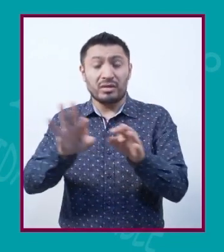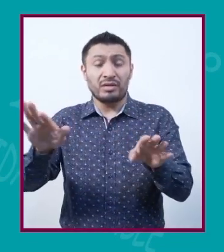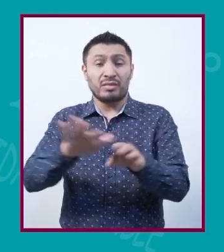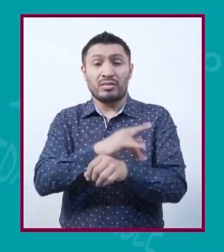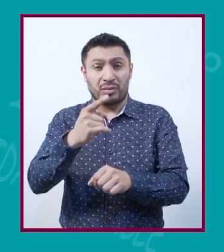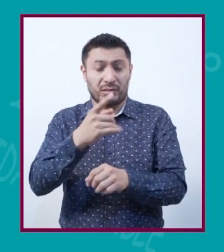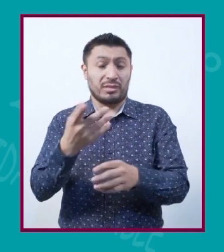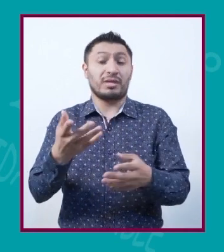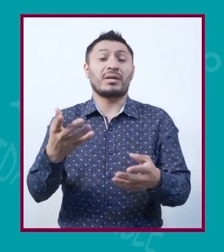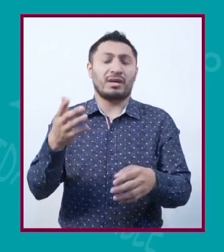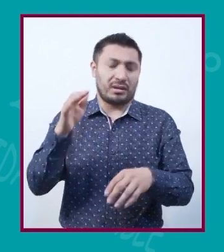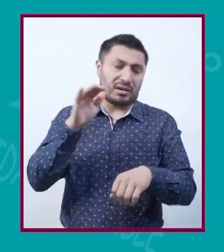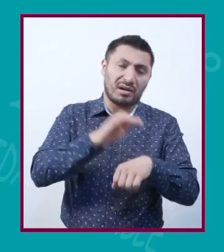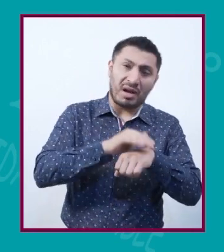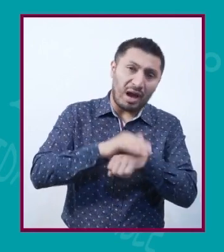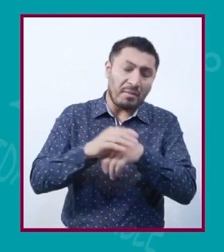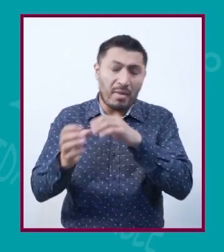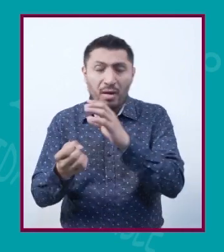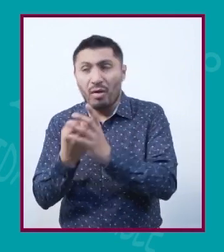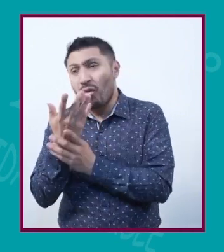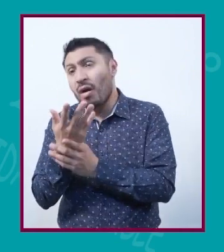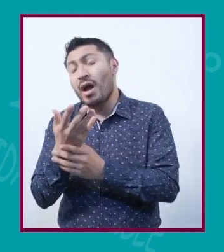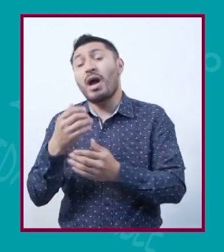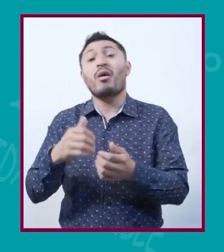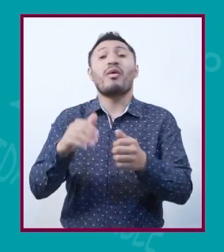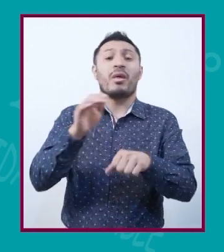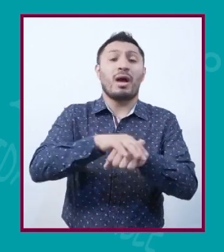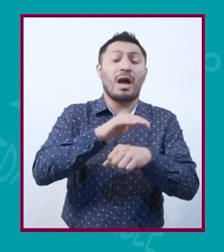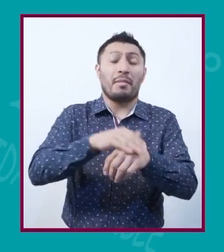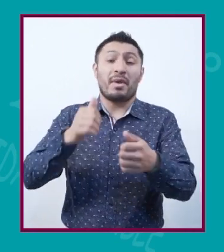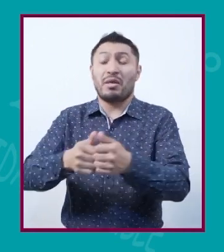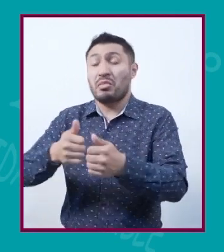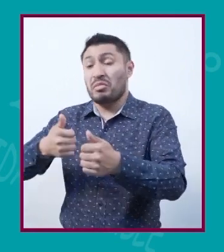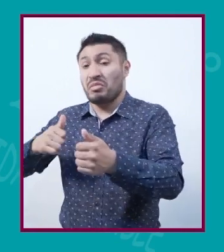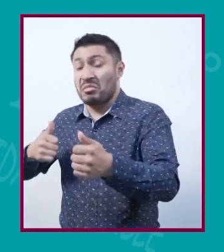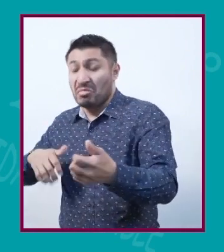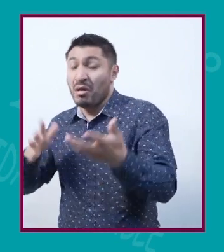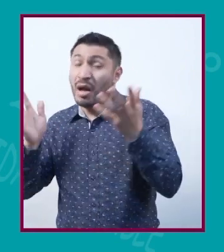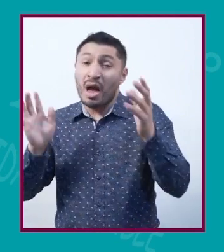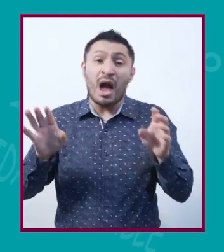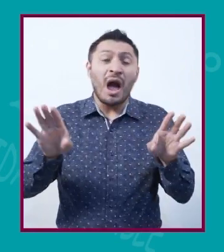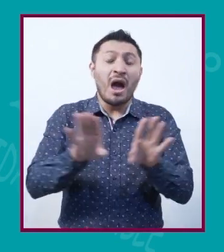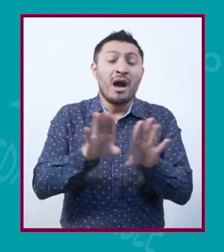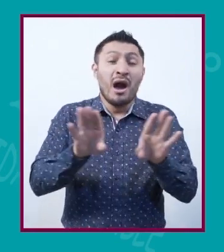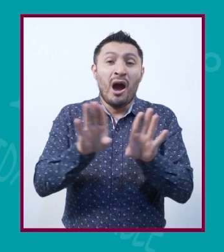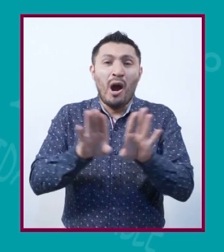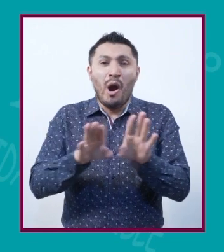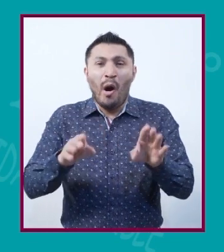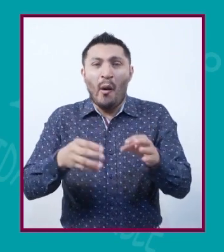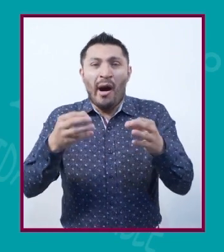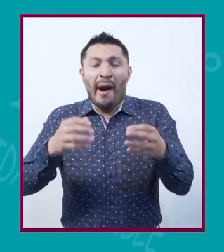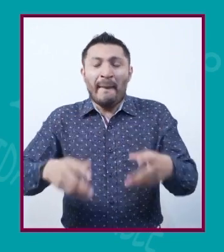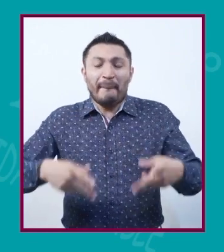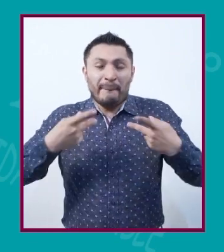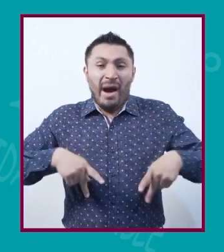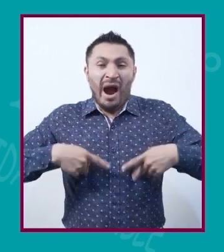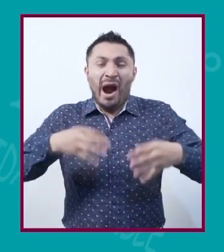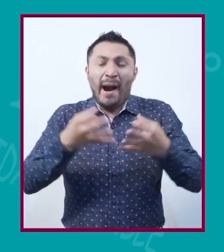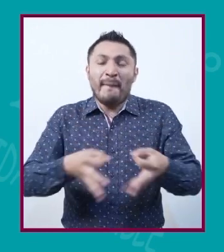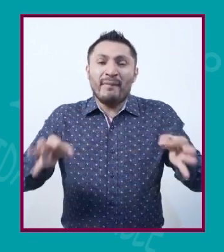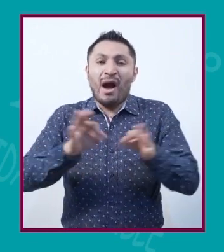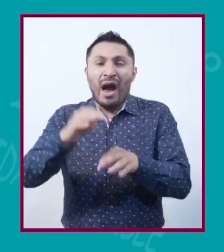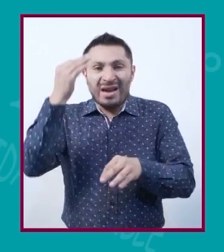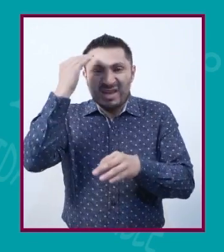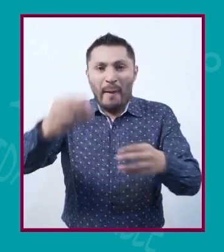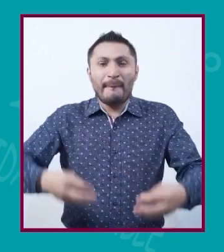amistades y perdemos otras. Entonces siento que las personas que van y vienen de tu vida son muy importantes en esta etapa.